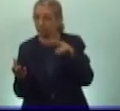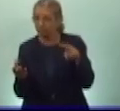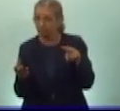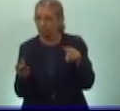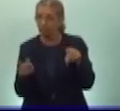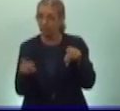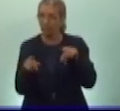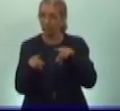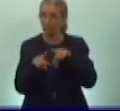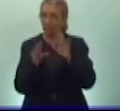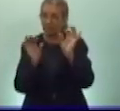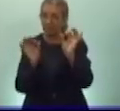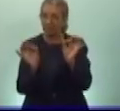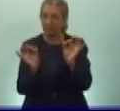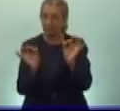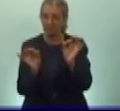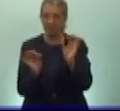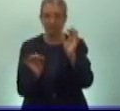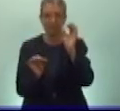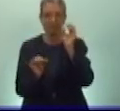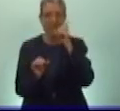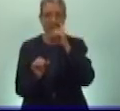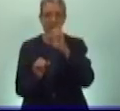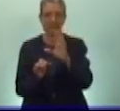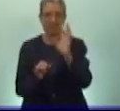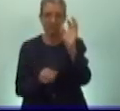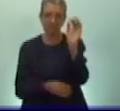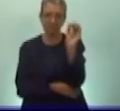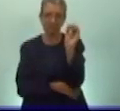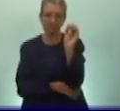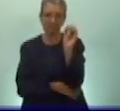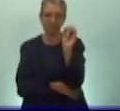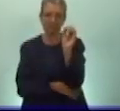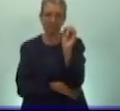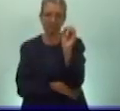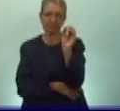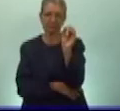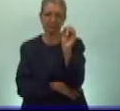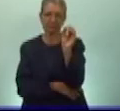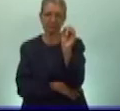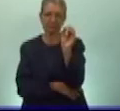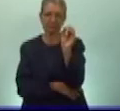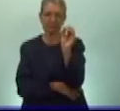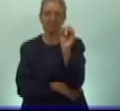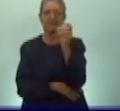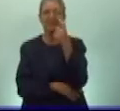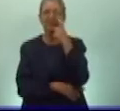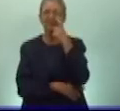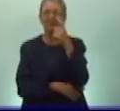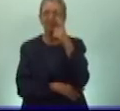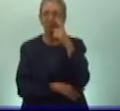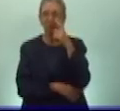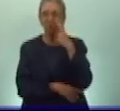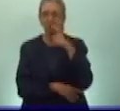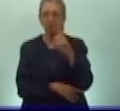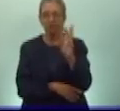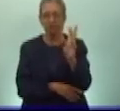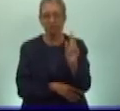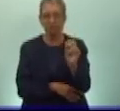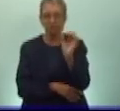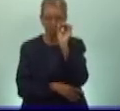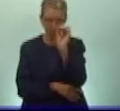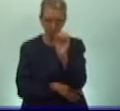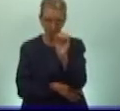común tienen que todos contemplan precisamente al 0 en su